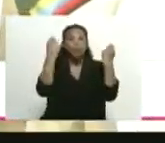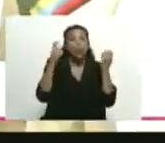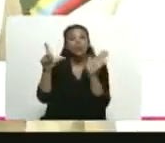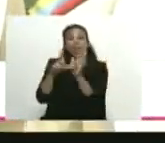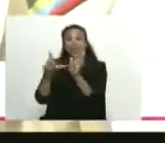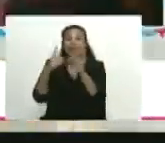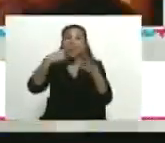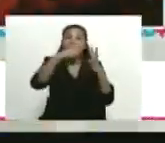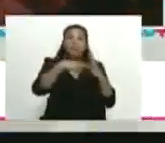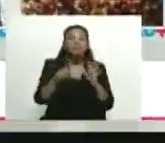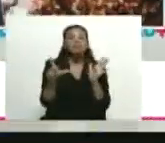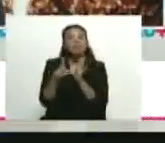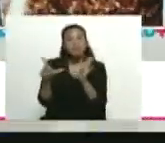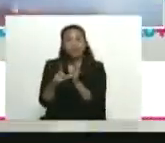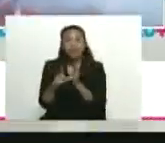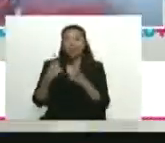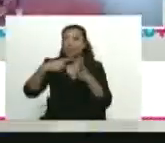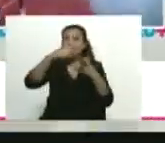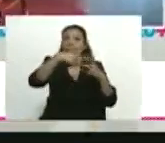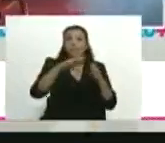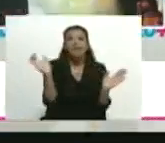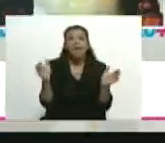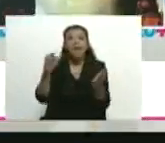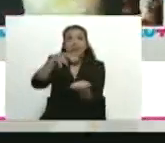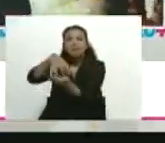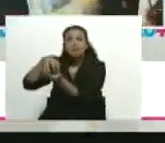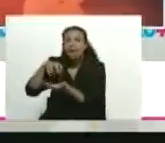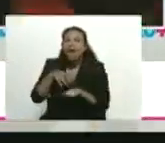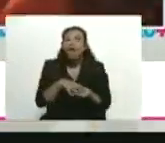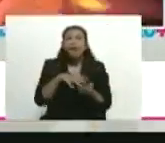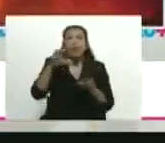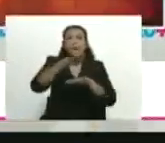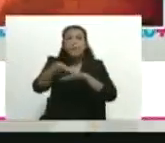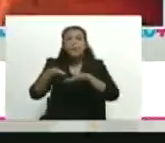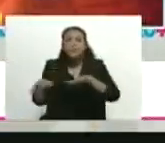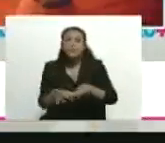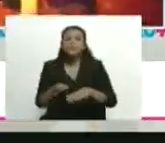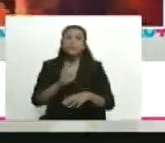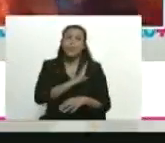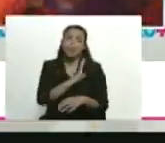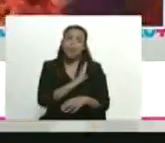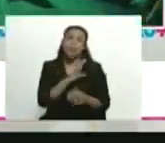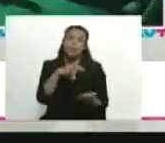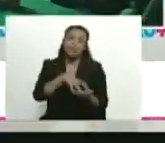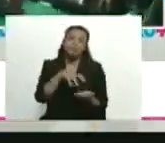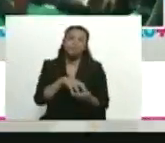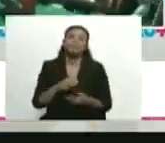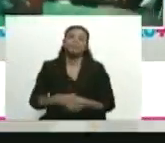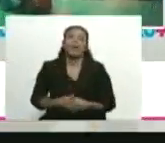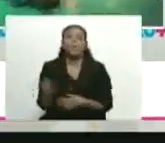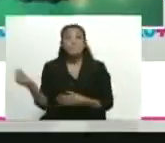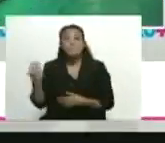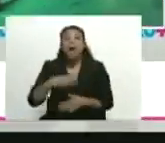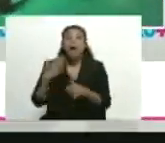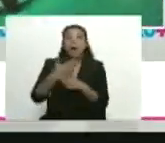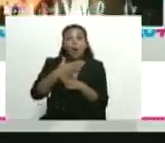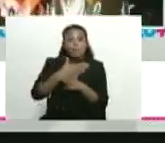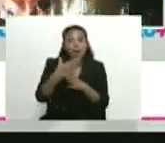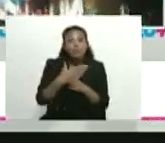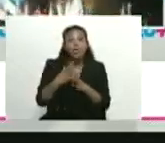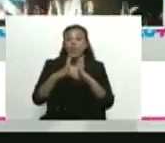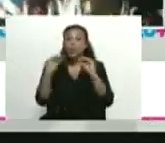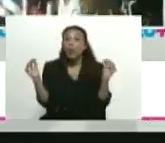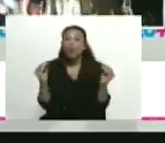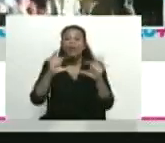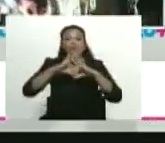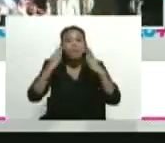de diferentes liceos, de diferentes municipios de cada uno de nuestros estados. Pero además hemos podido compartir con todos